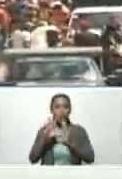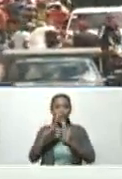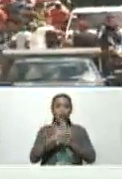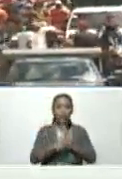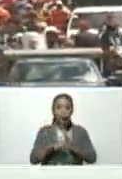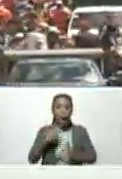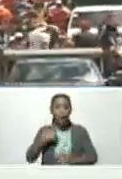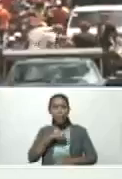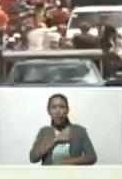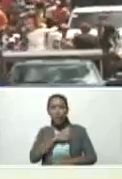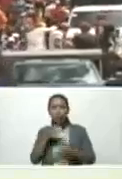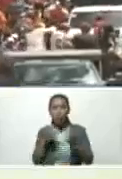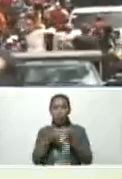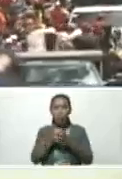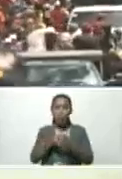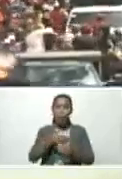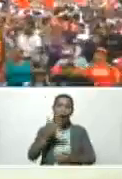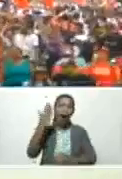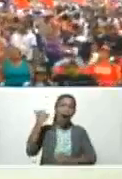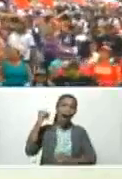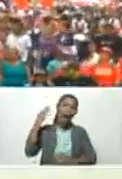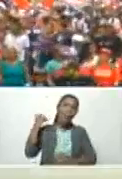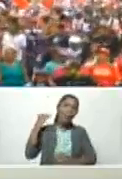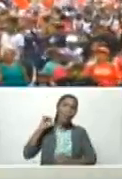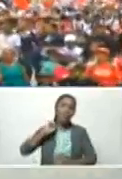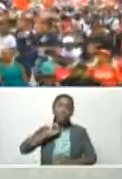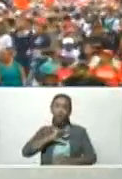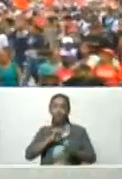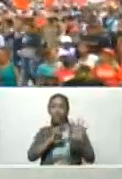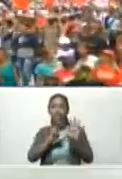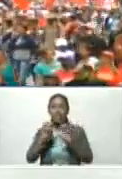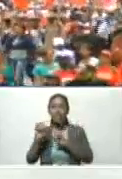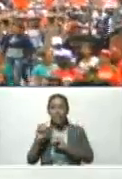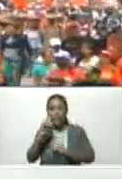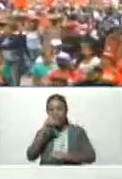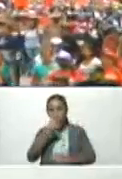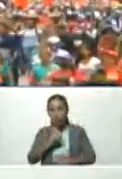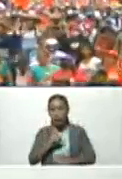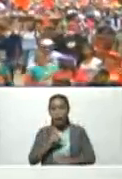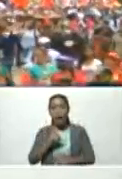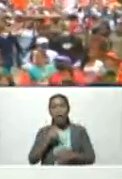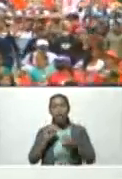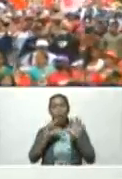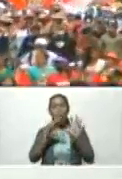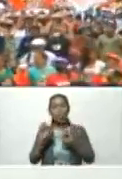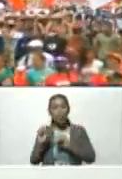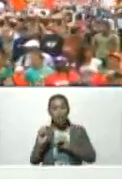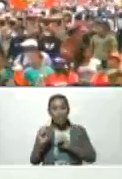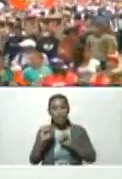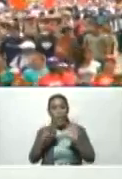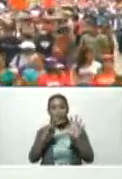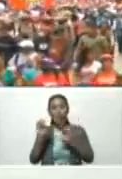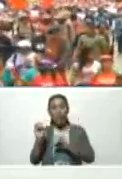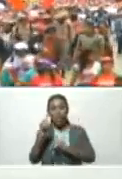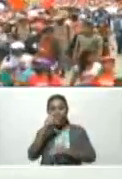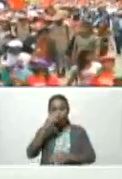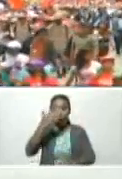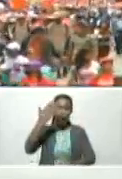a nuestra generación en la década de los 70, de los 80 y de los 90.